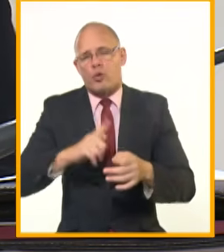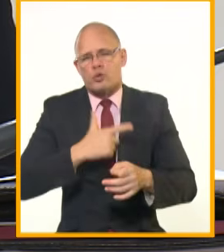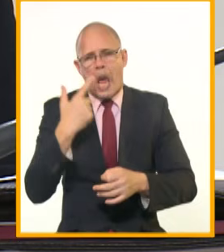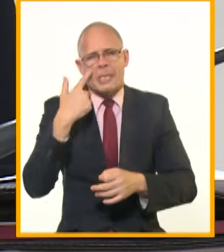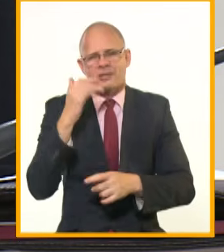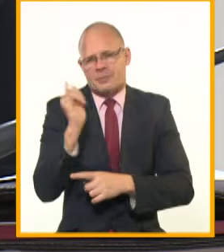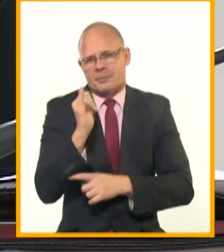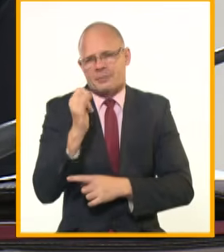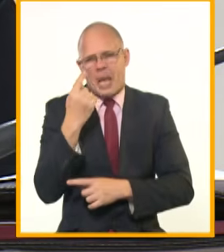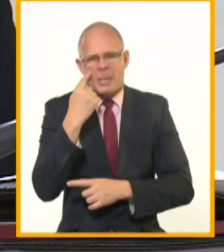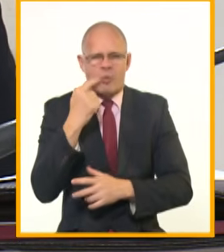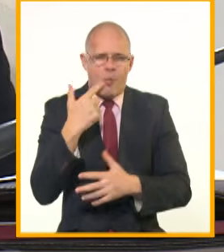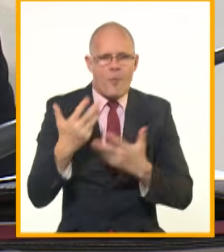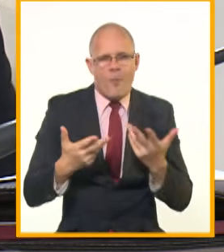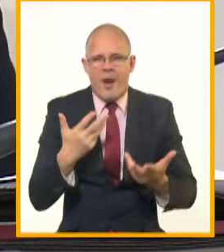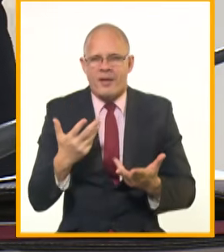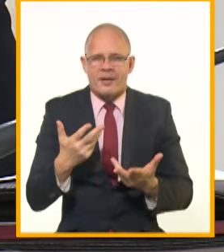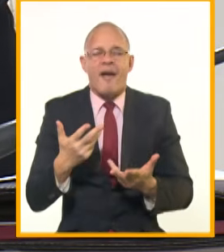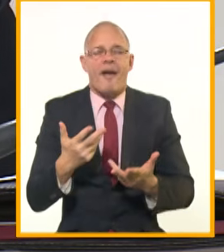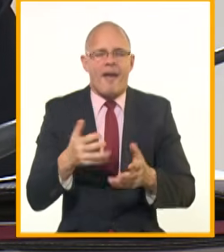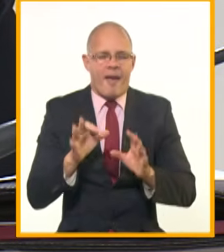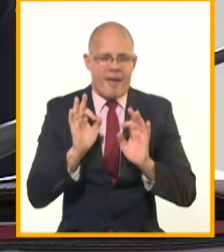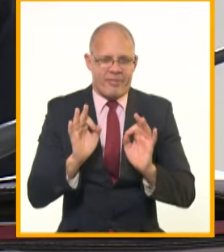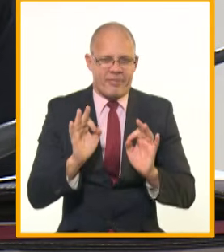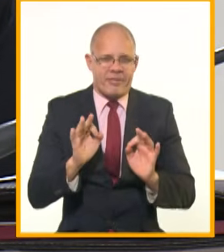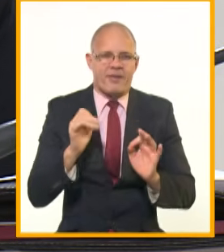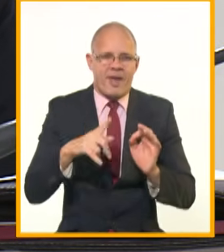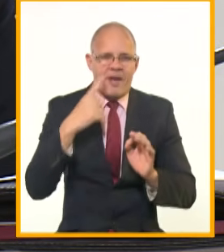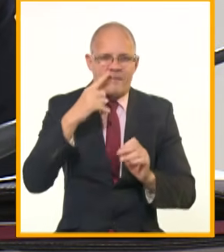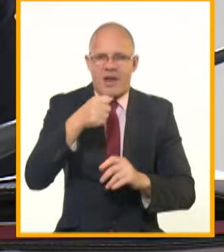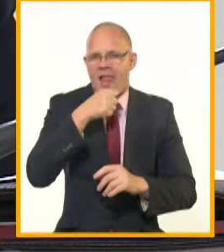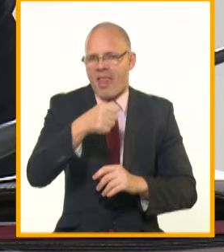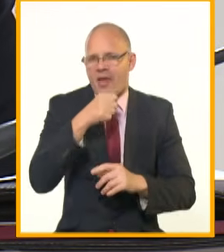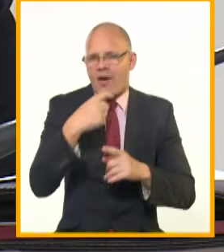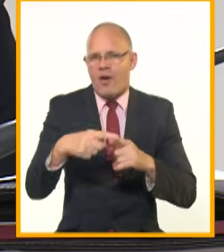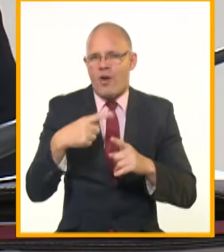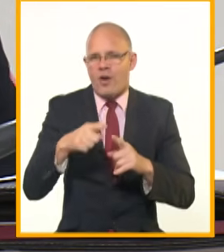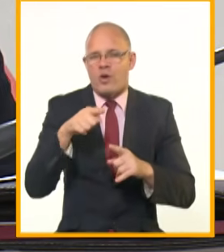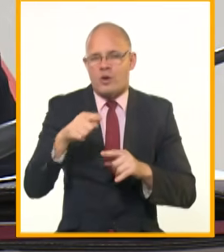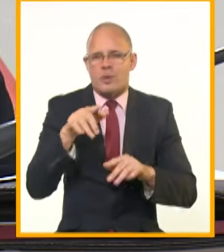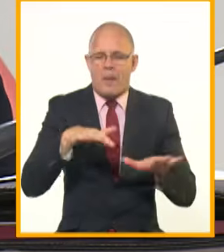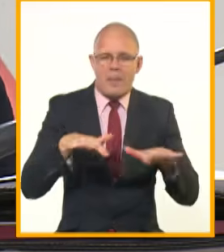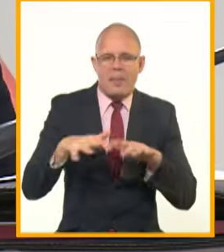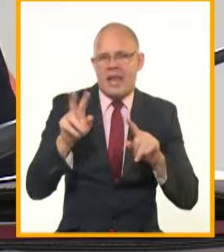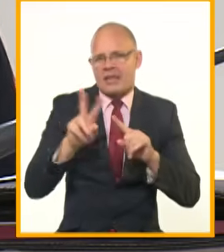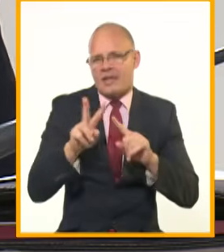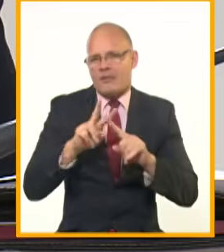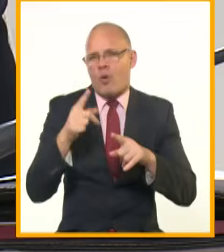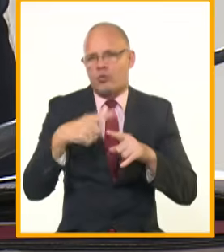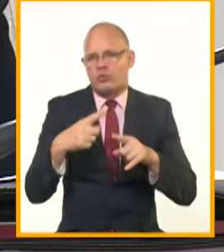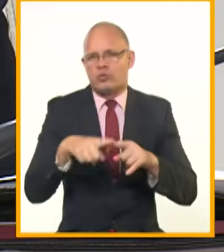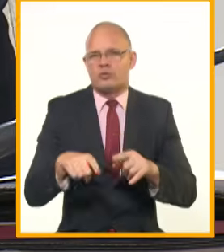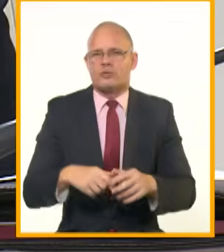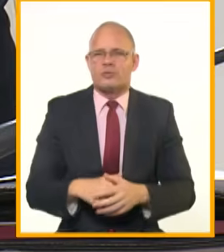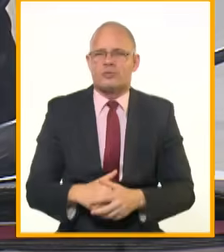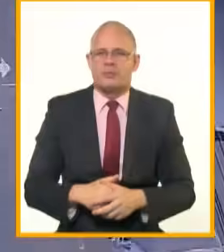ahora este material que prepararon los compañeros de la televisión y el grupo de comunicación de Mayabeque.